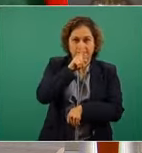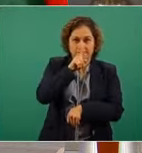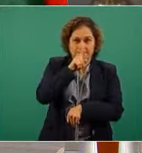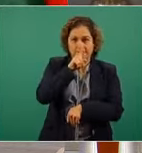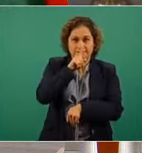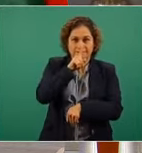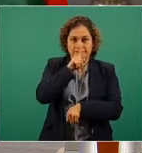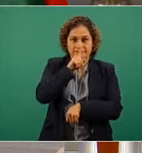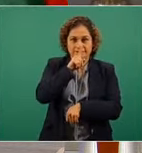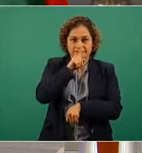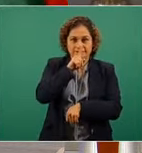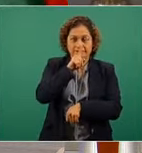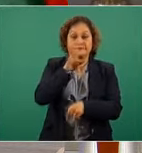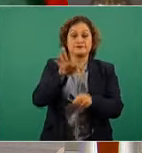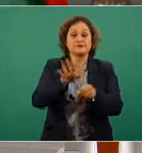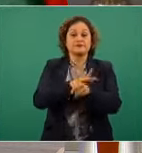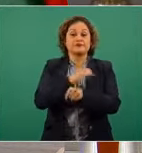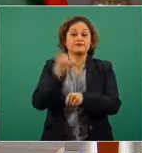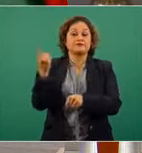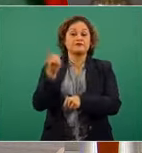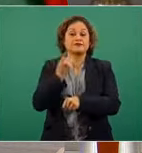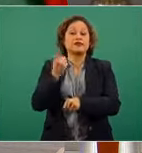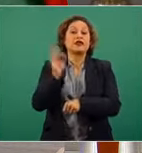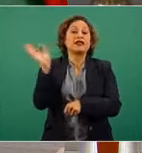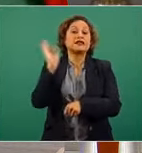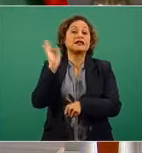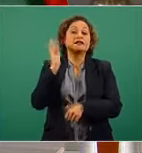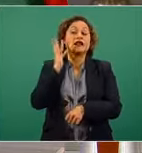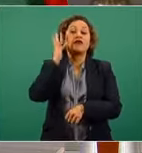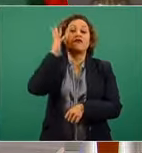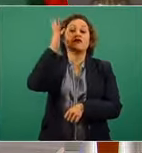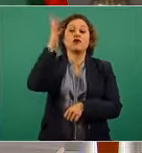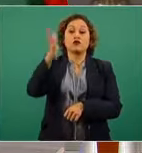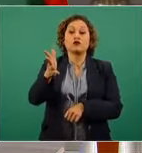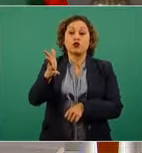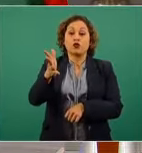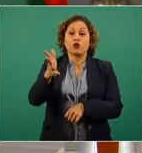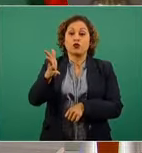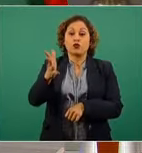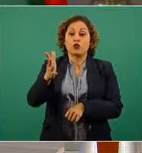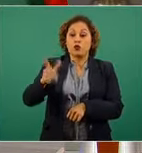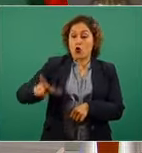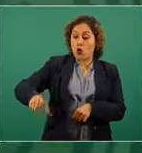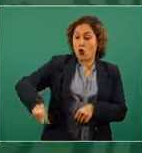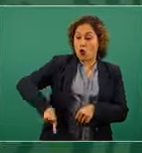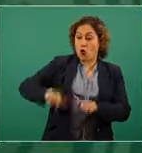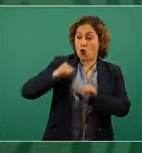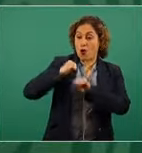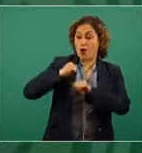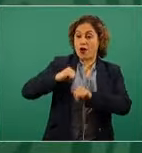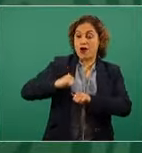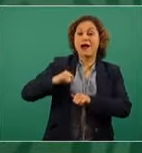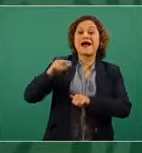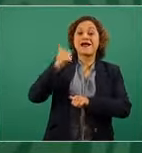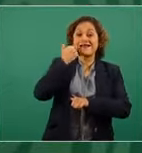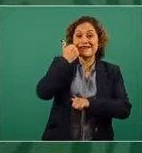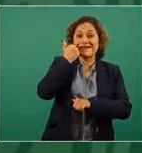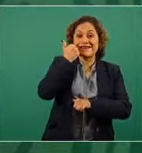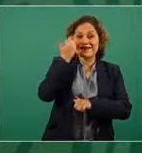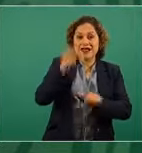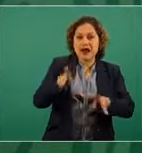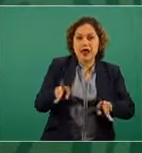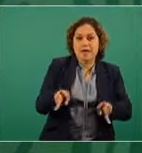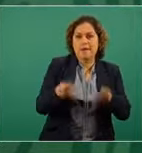a sus futuros gobernantes que pretendan entregar nuestros recursos energéticos a intereses ajenos